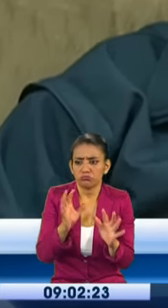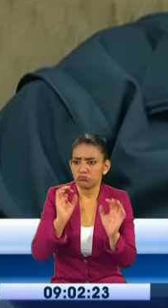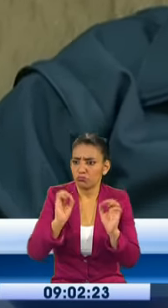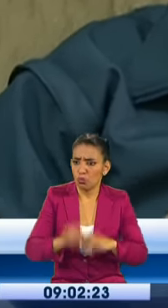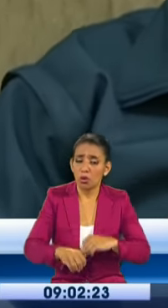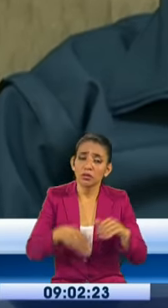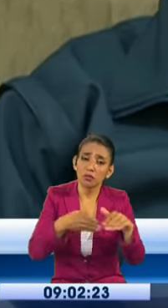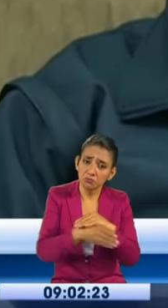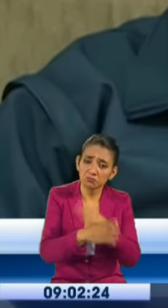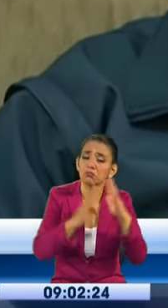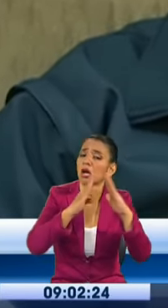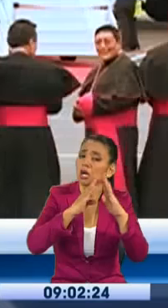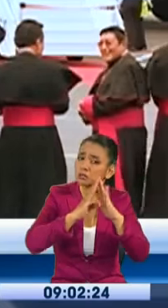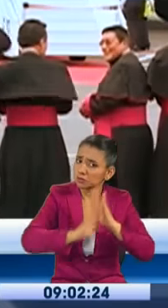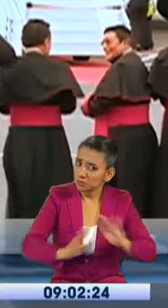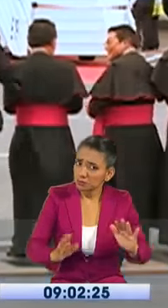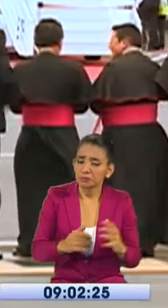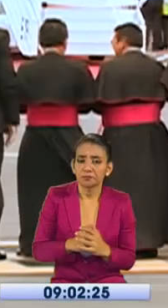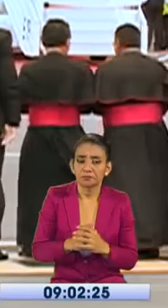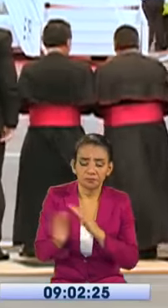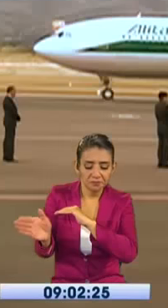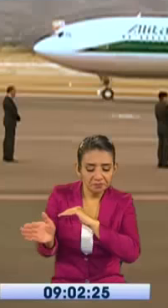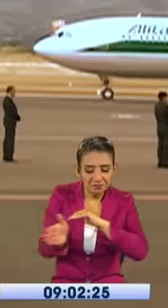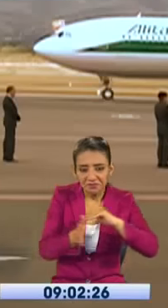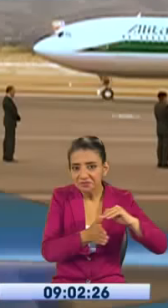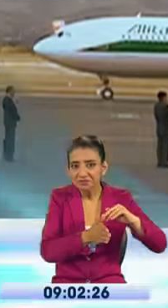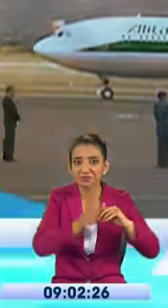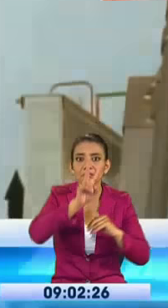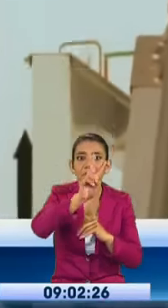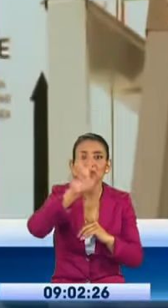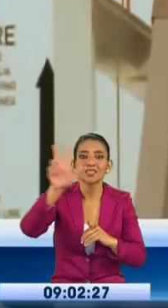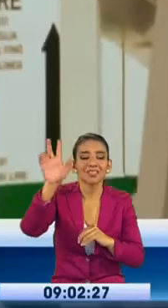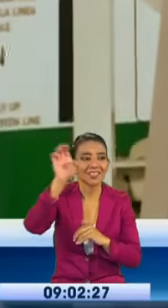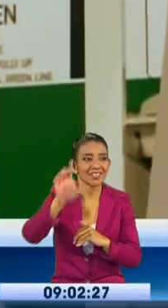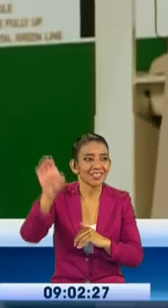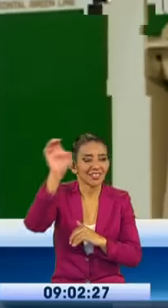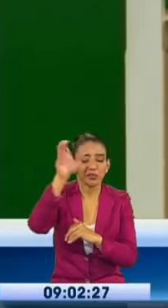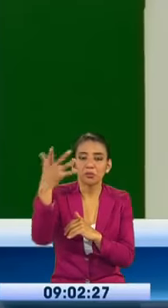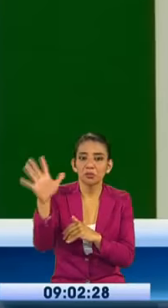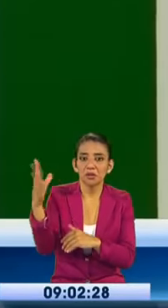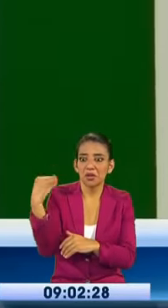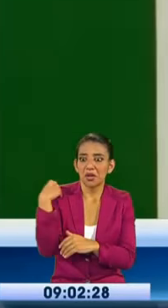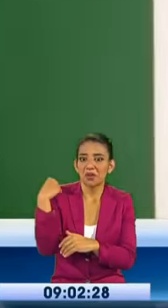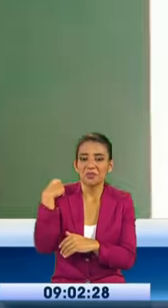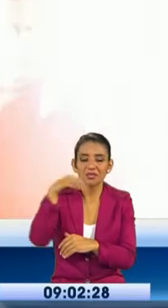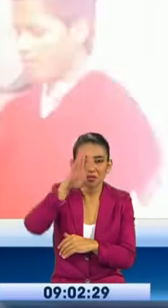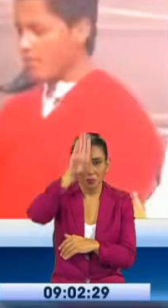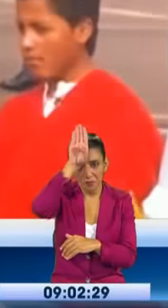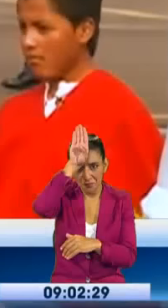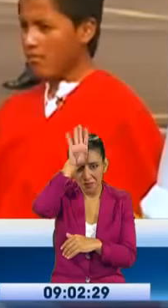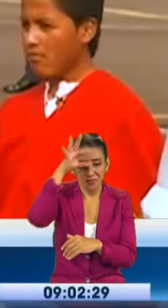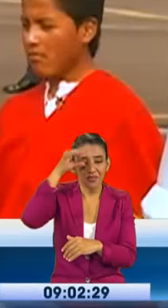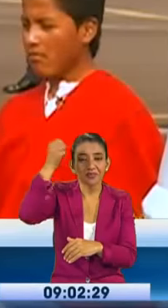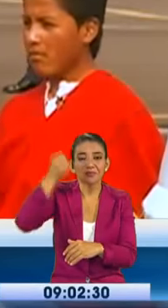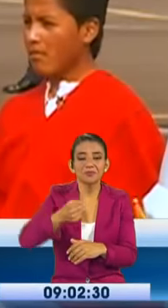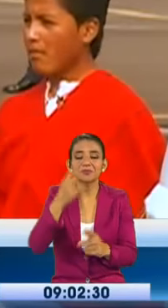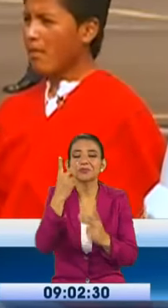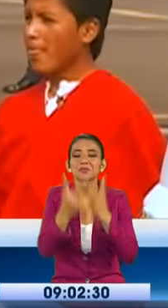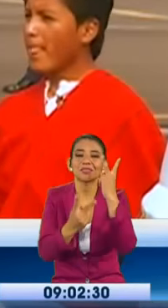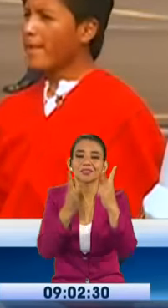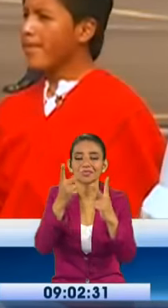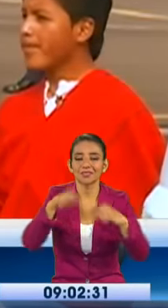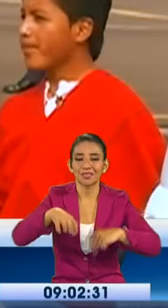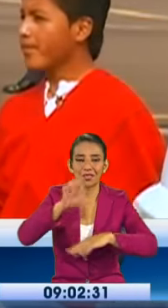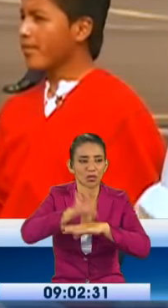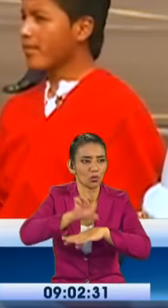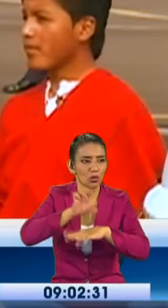han retornado a sus viviendas. Un poco más temprano, el 23 de enero, recibimos la gran noticia de que el Papa Francisco visitaría nuestro país.